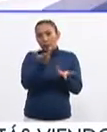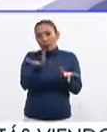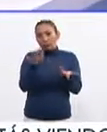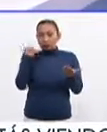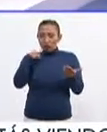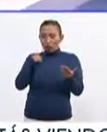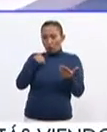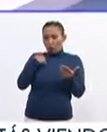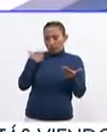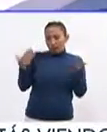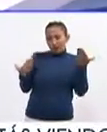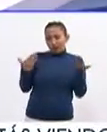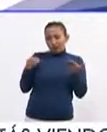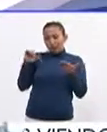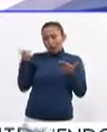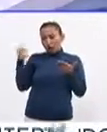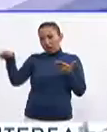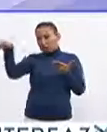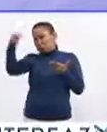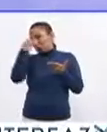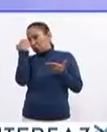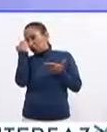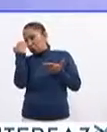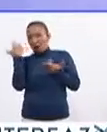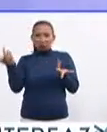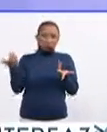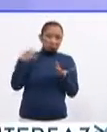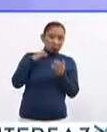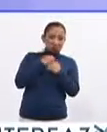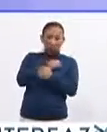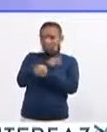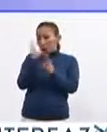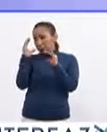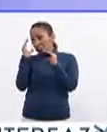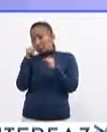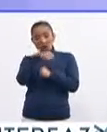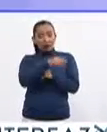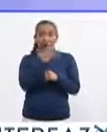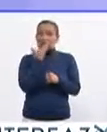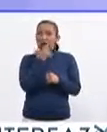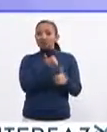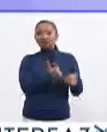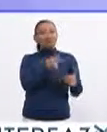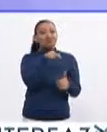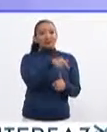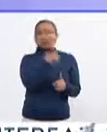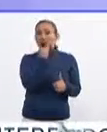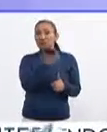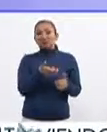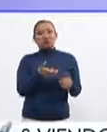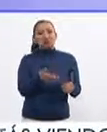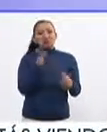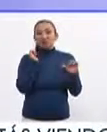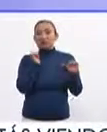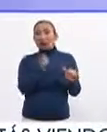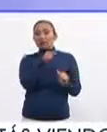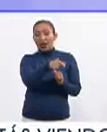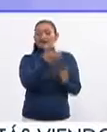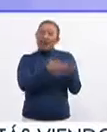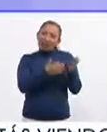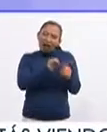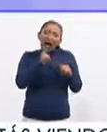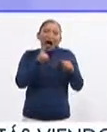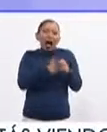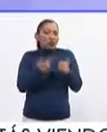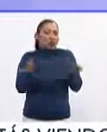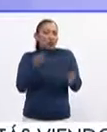comparo con otras instituciones o otras formas educativas y se me hace que sí va por muy buen camino. Le hace falta